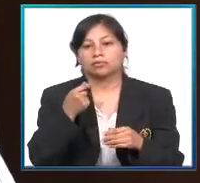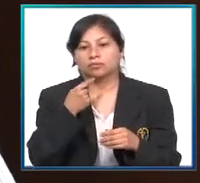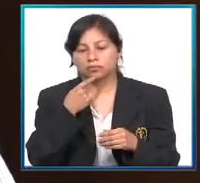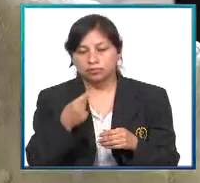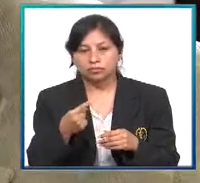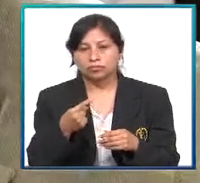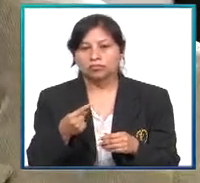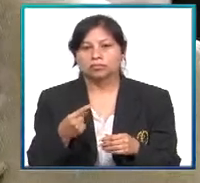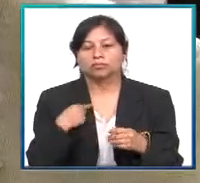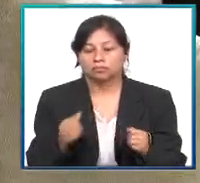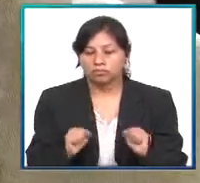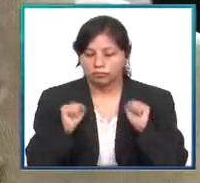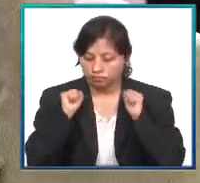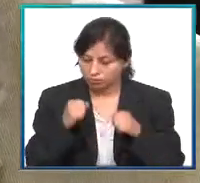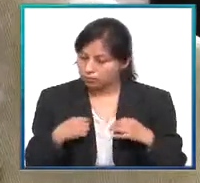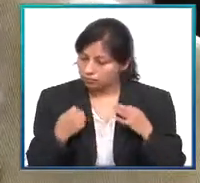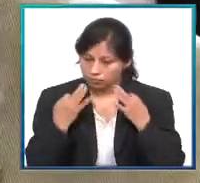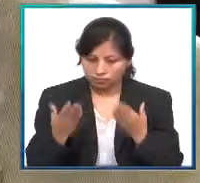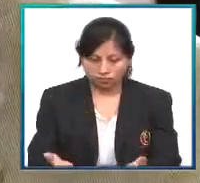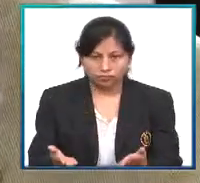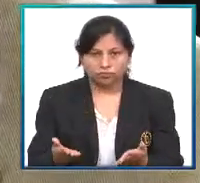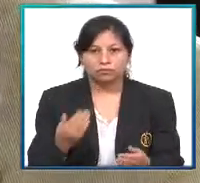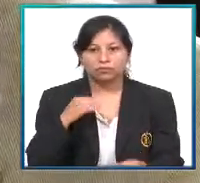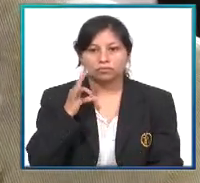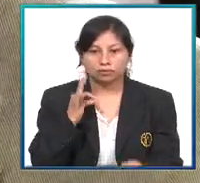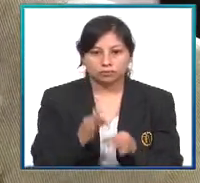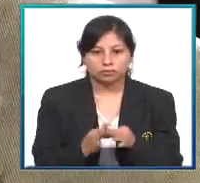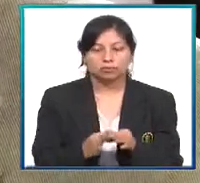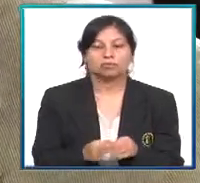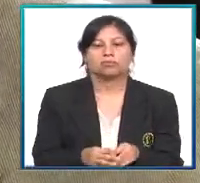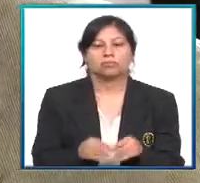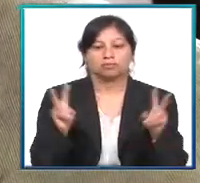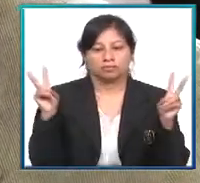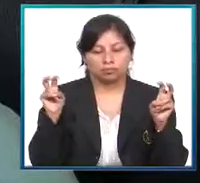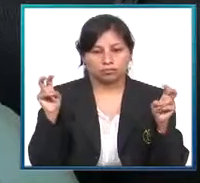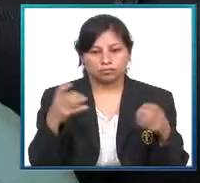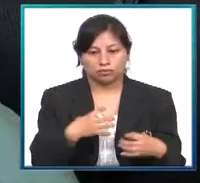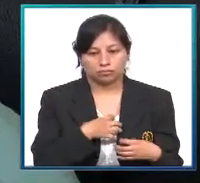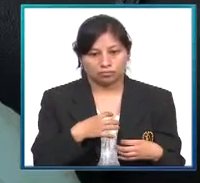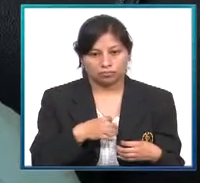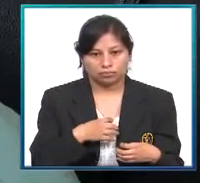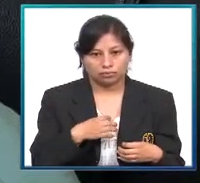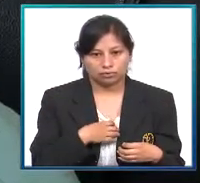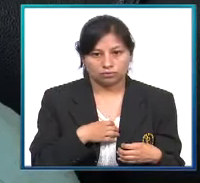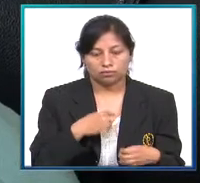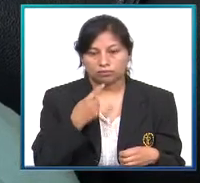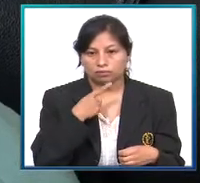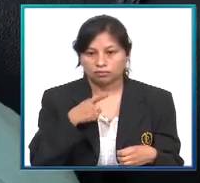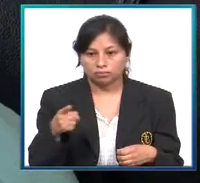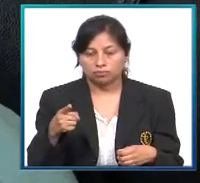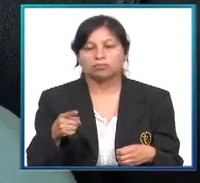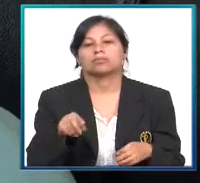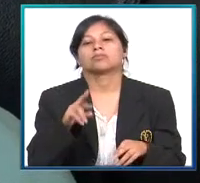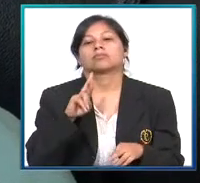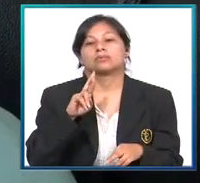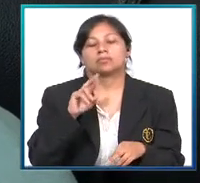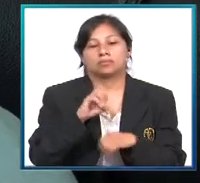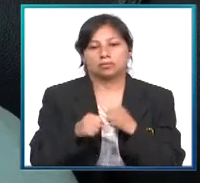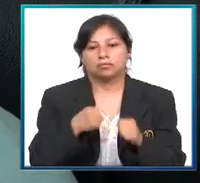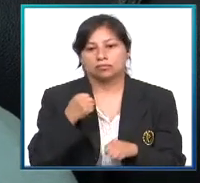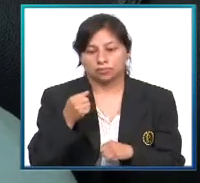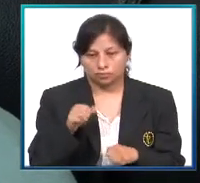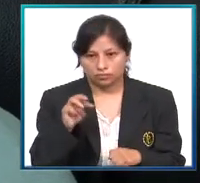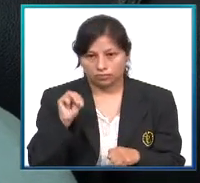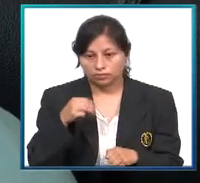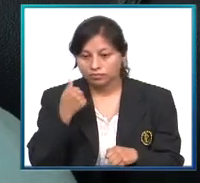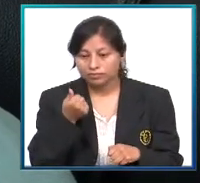Antonio Chilascó, se logró concretar el inicio del trámite para otorgarle títulos de propiedad a los comunitarios de San Rafael Chilascó,